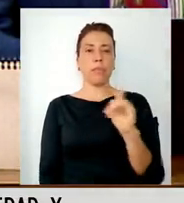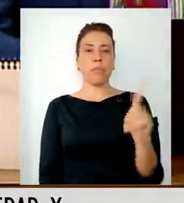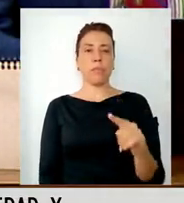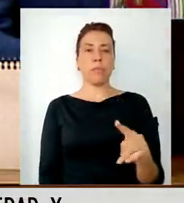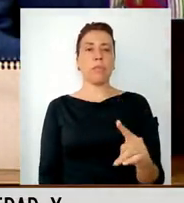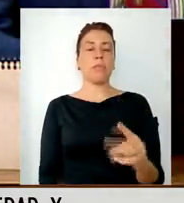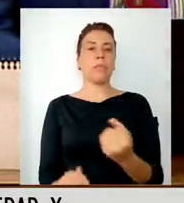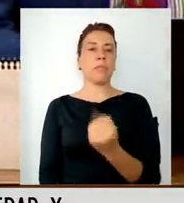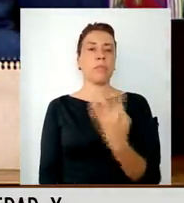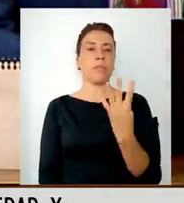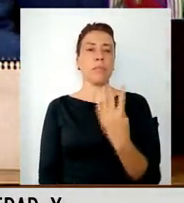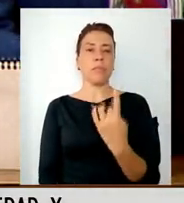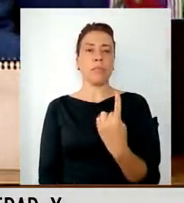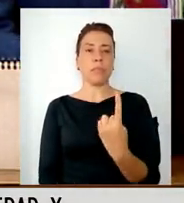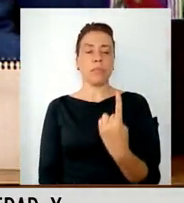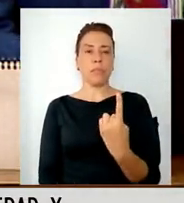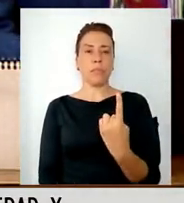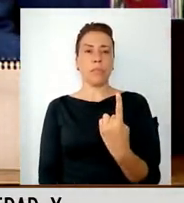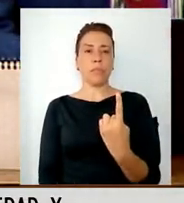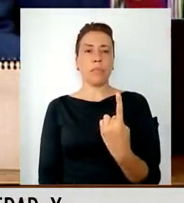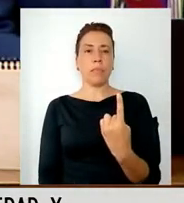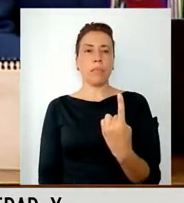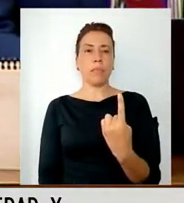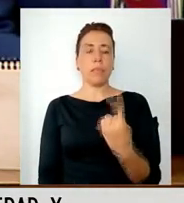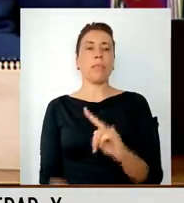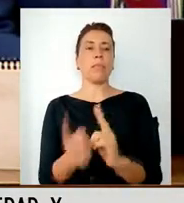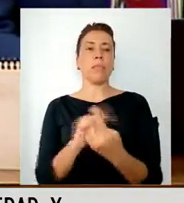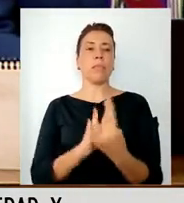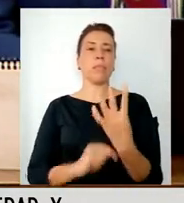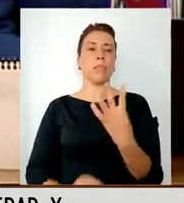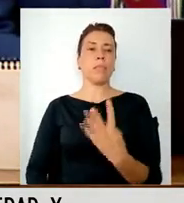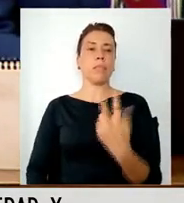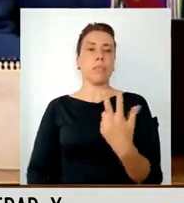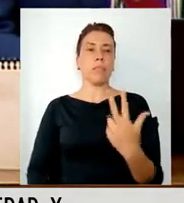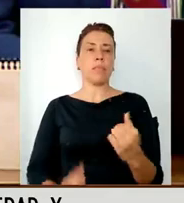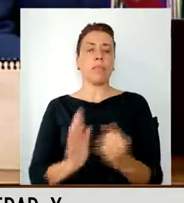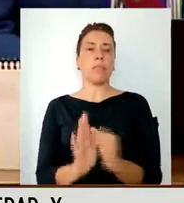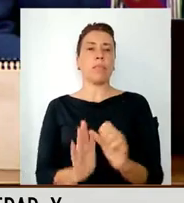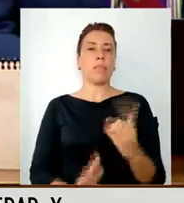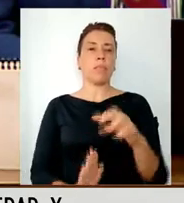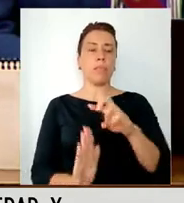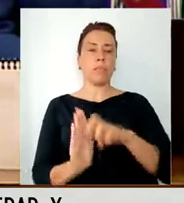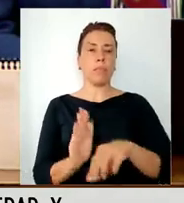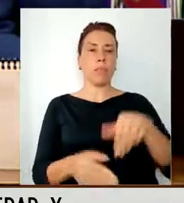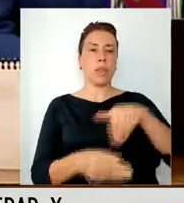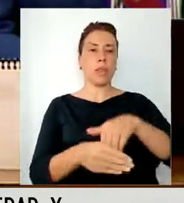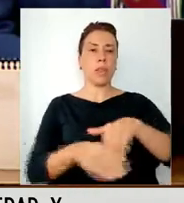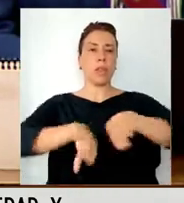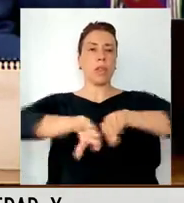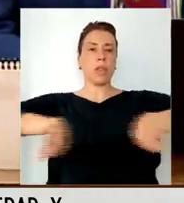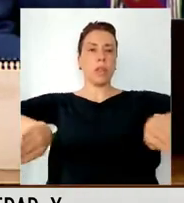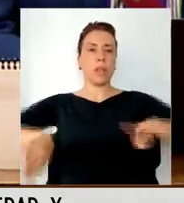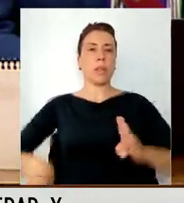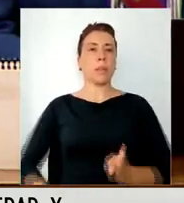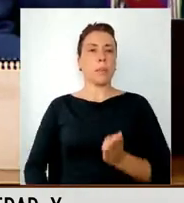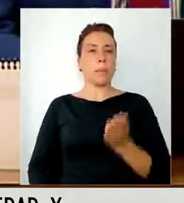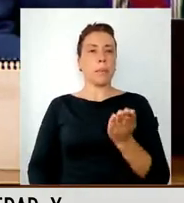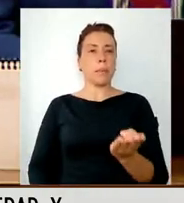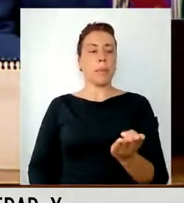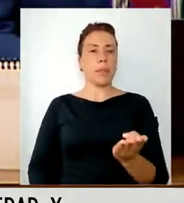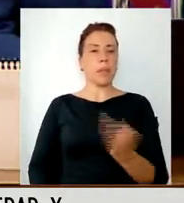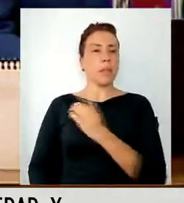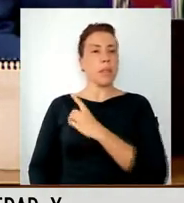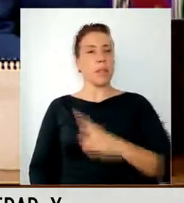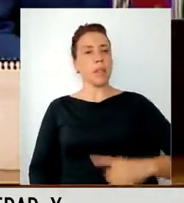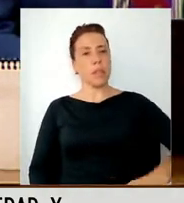41 que ha pasado a ser 48 el artículo primero del proyecto cuya dotación separada ha sido solicitada por el diputado Benjamín